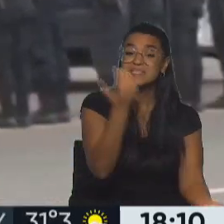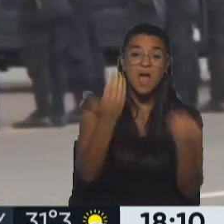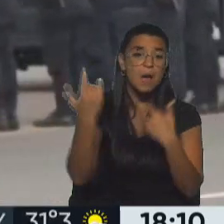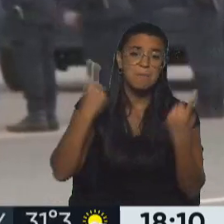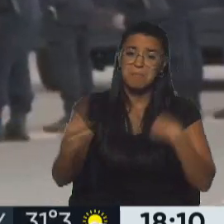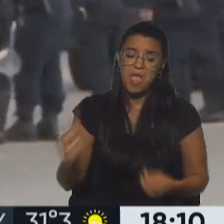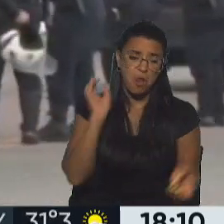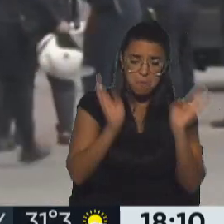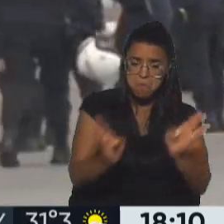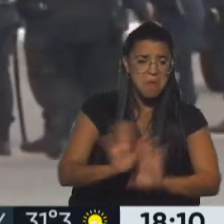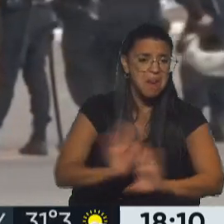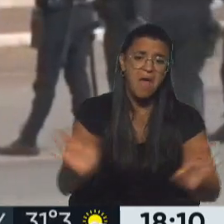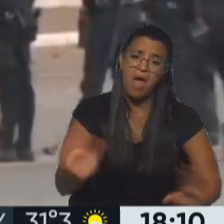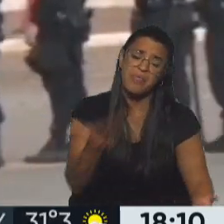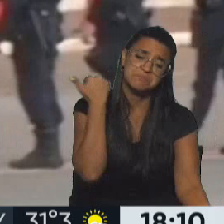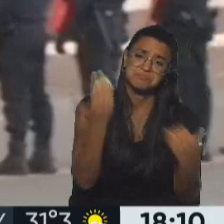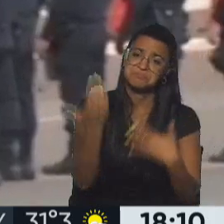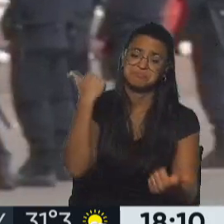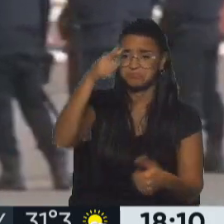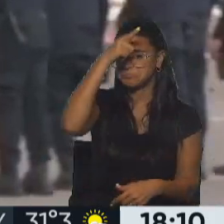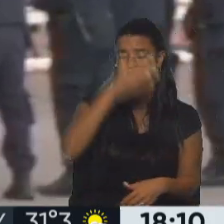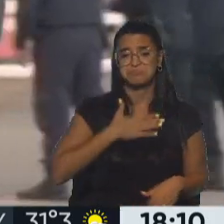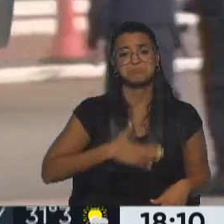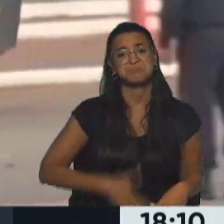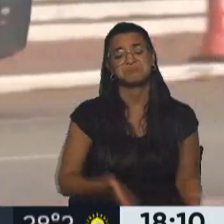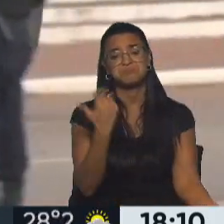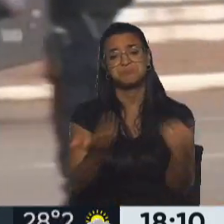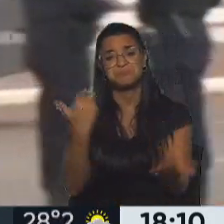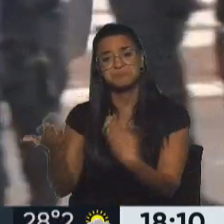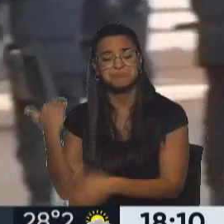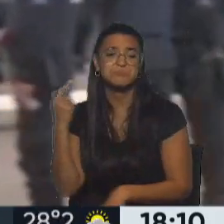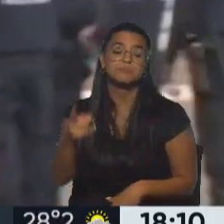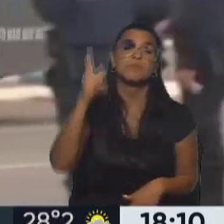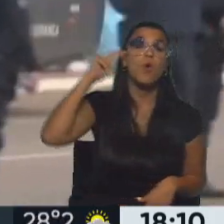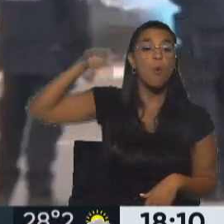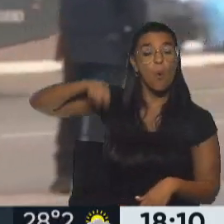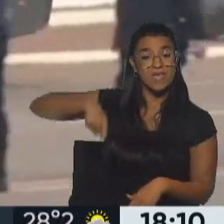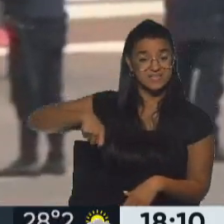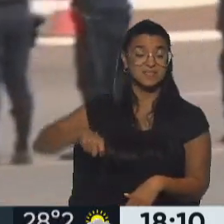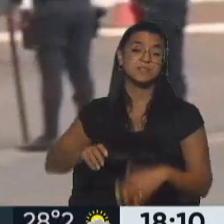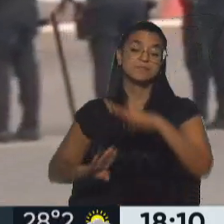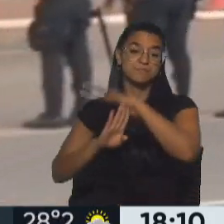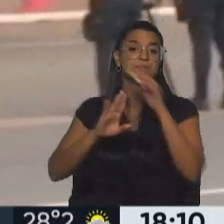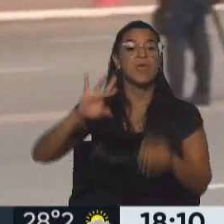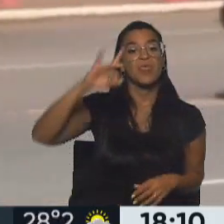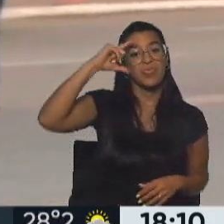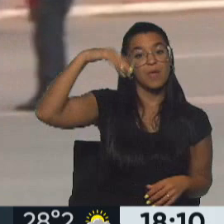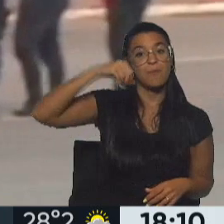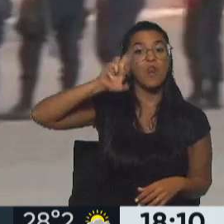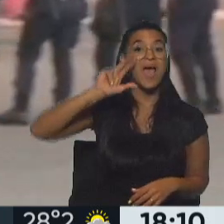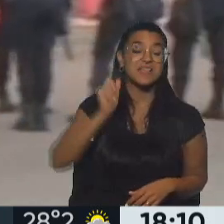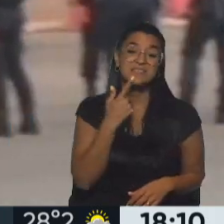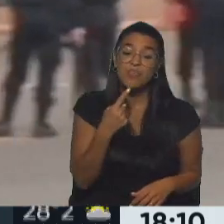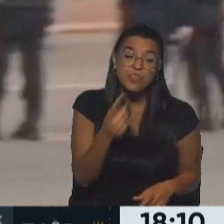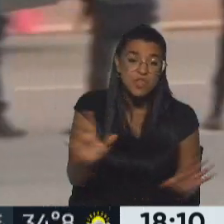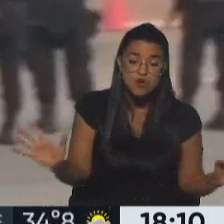del uso de la fuerza por parte de los agentes federales el juez del supremo tribunal Federal Alexander de moraes señaló que nada